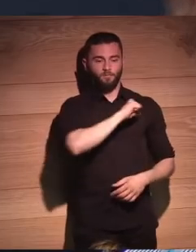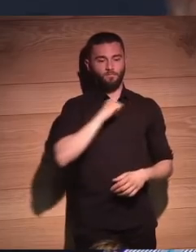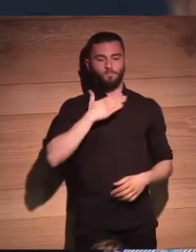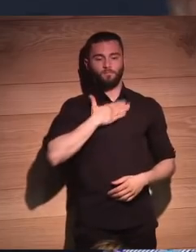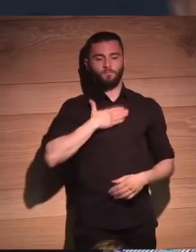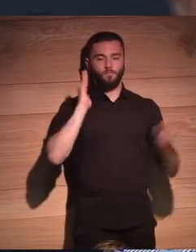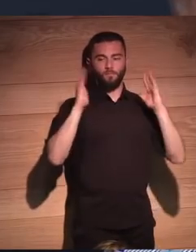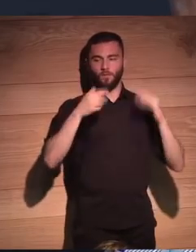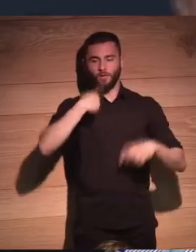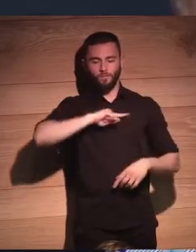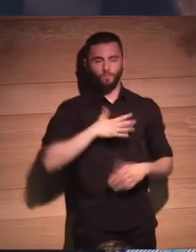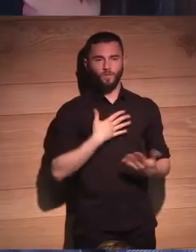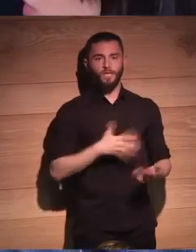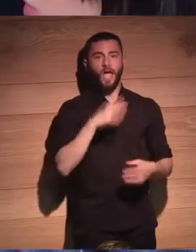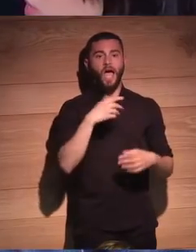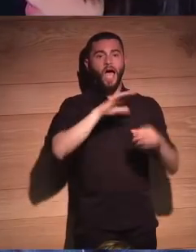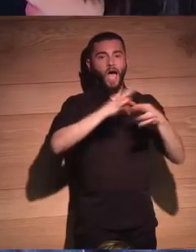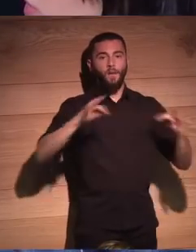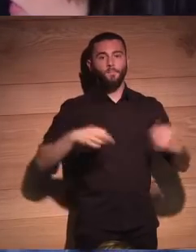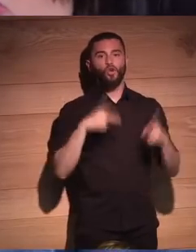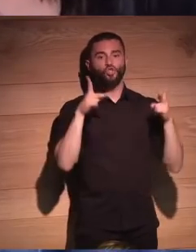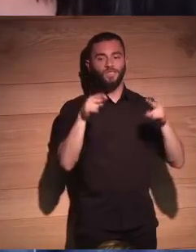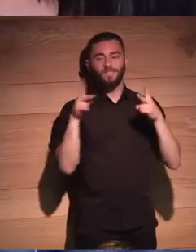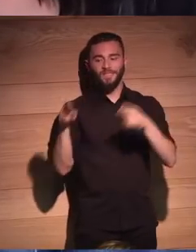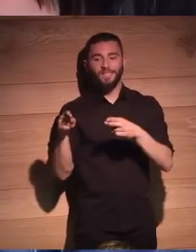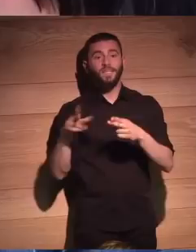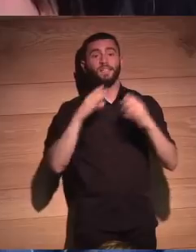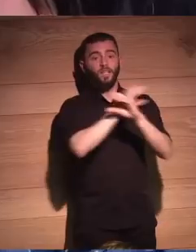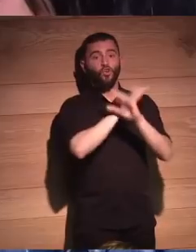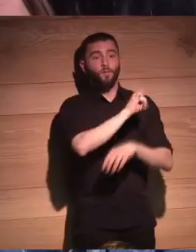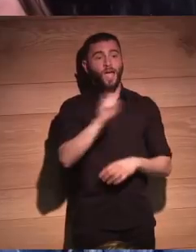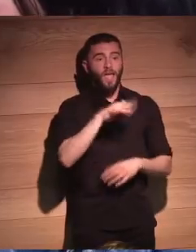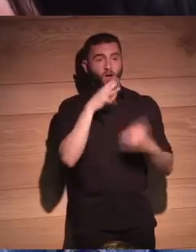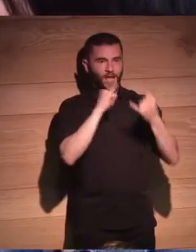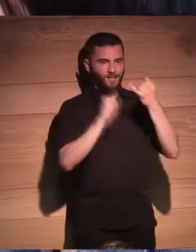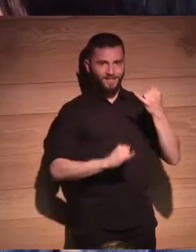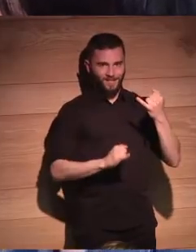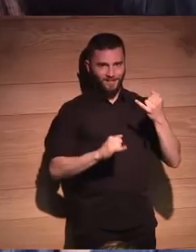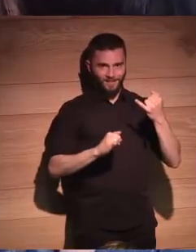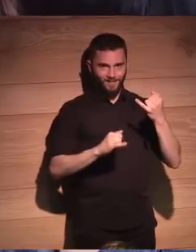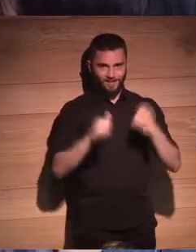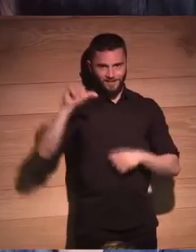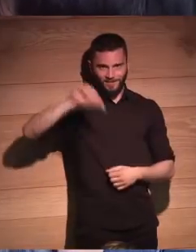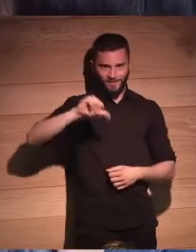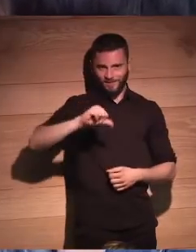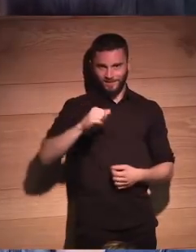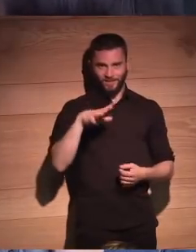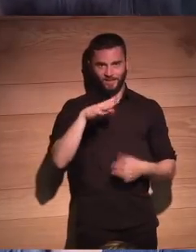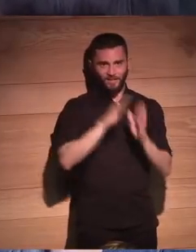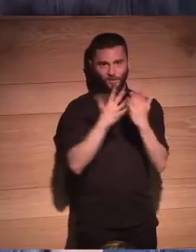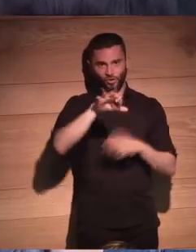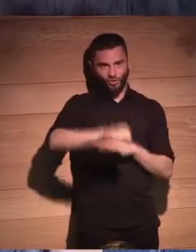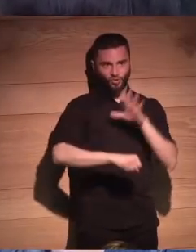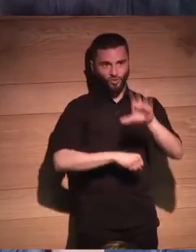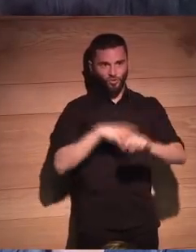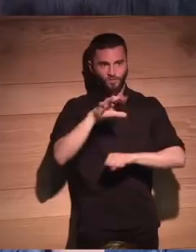dicen mis amigos que tienen tiendas de cómics que, por ejemplo, estamos en una crisis evidentemente de compra de libros, porque eso no hay